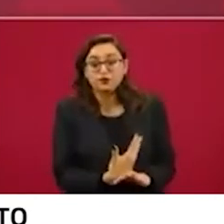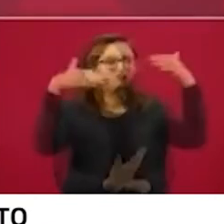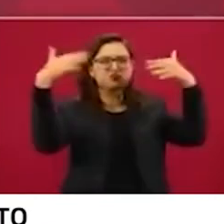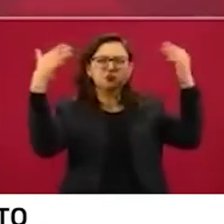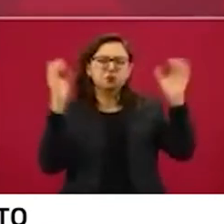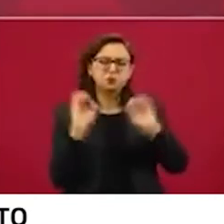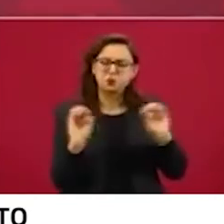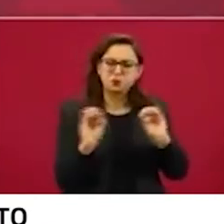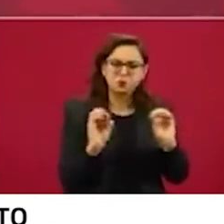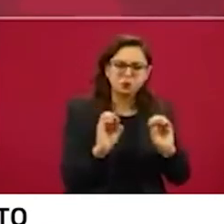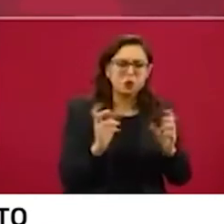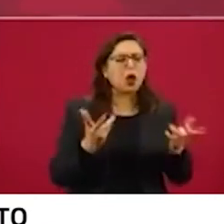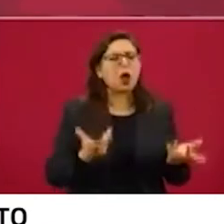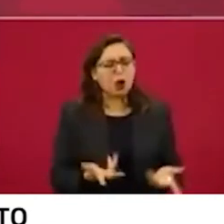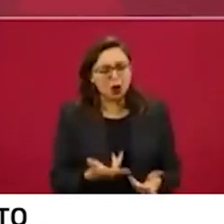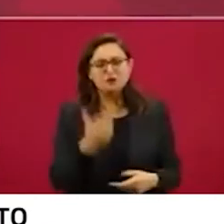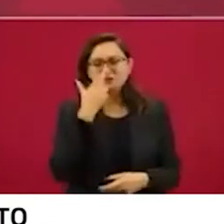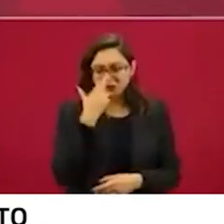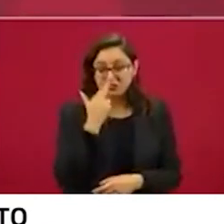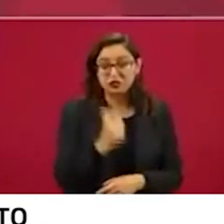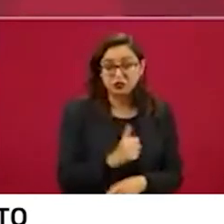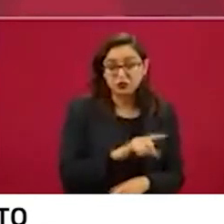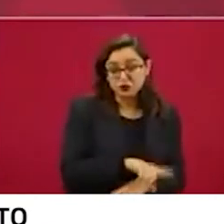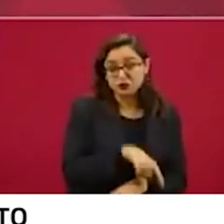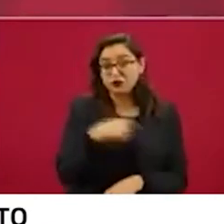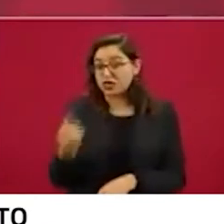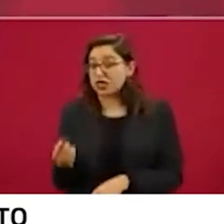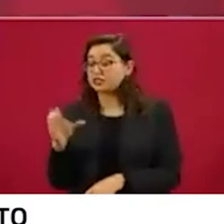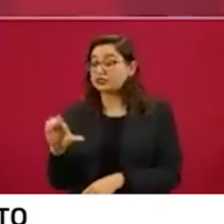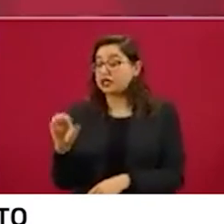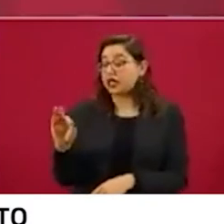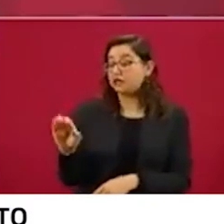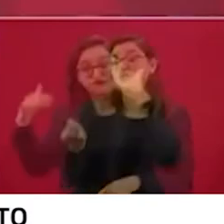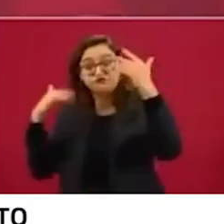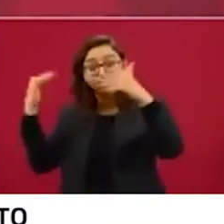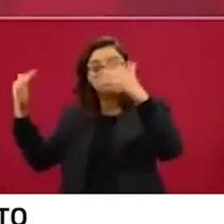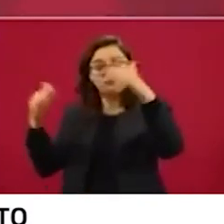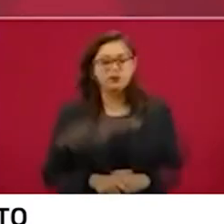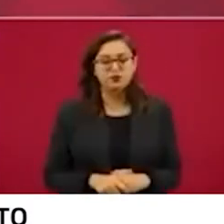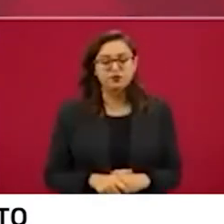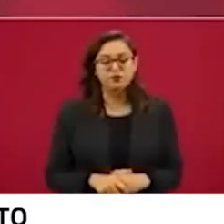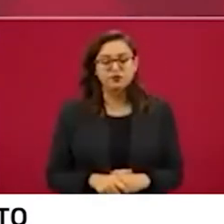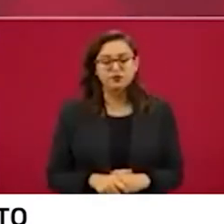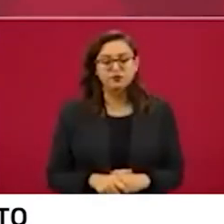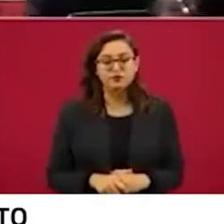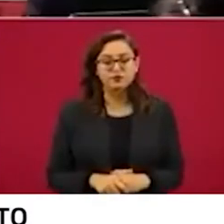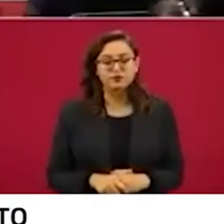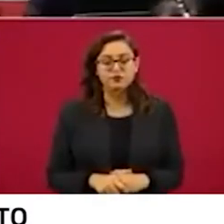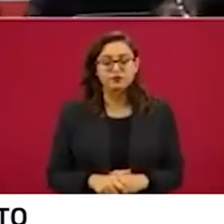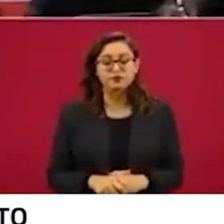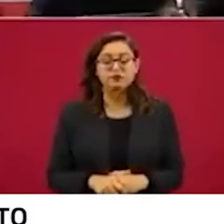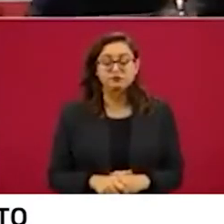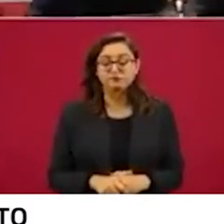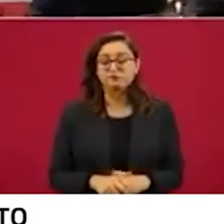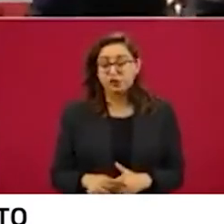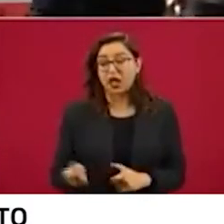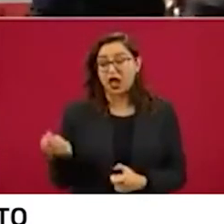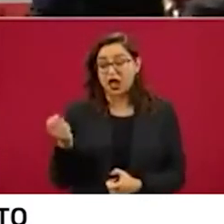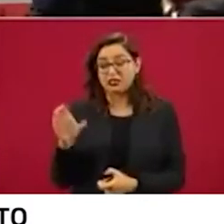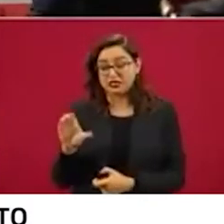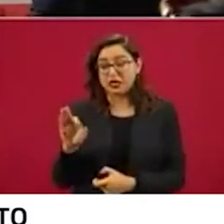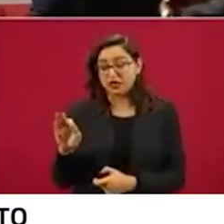contaminan y que las de la Comisión Federal de Electricidad contaminan. Pues sí, hay plantas de la Comisión Federal